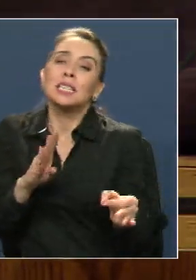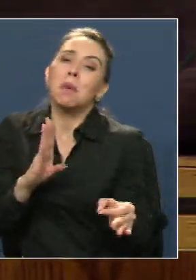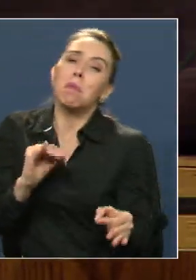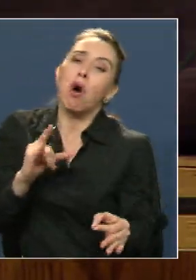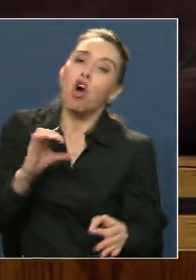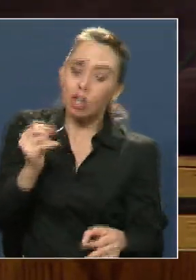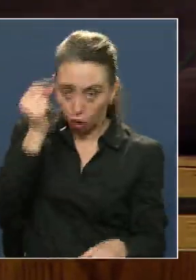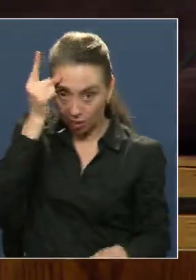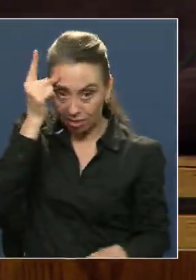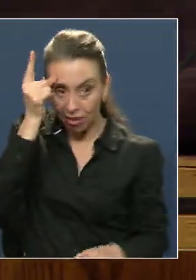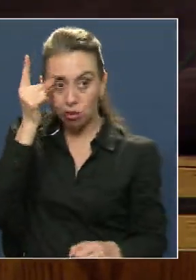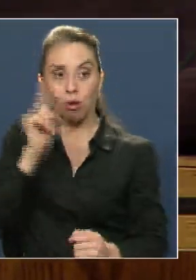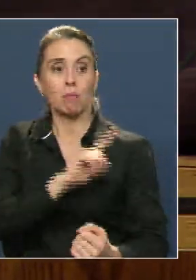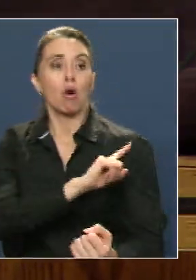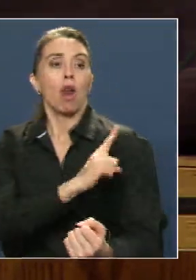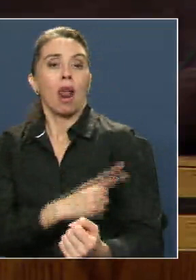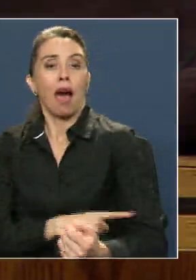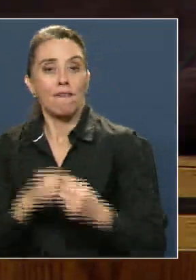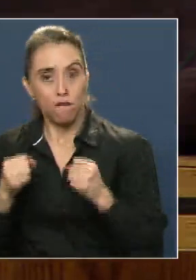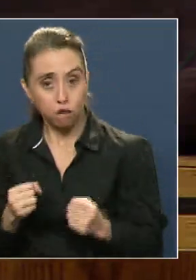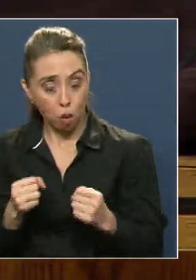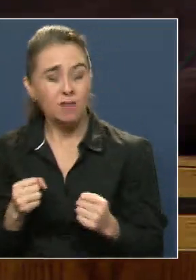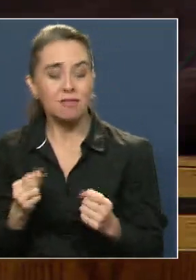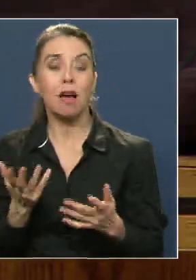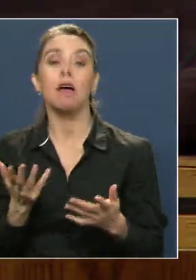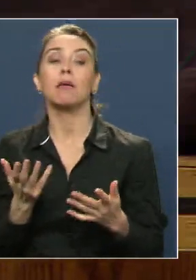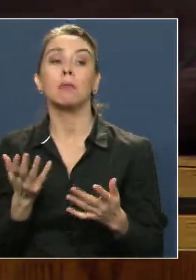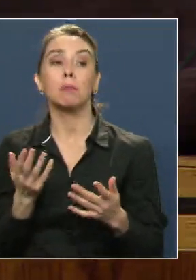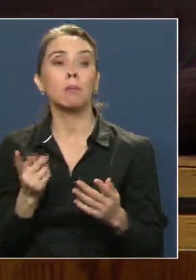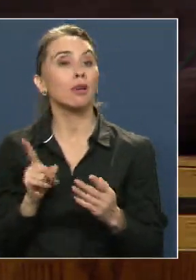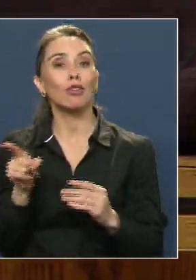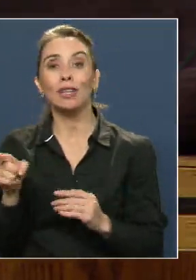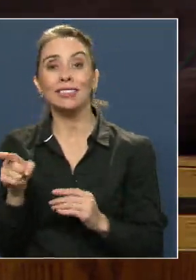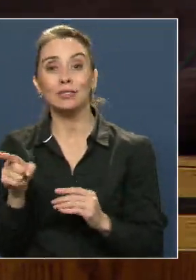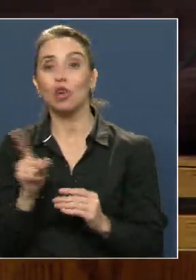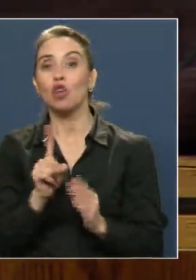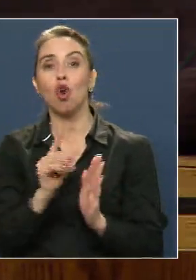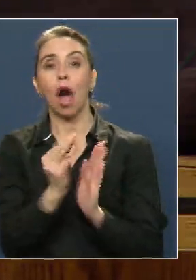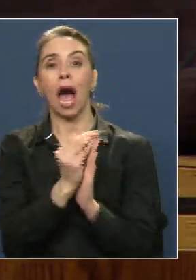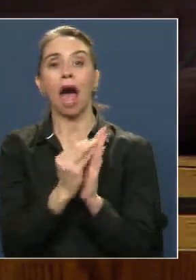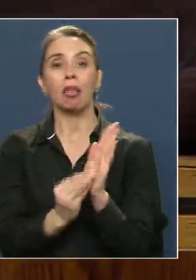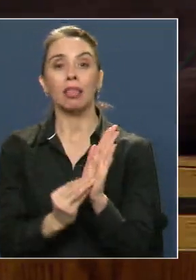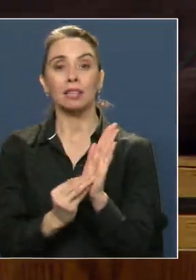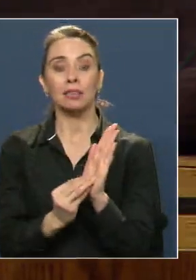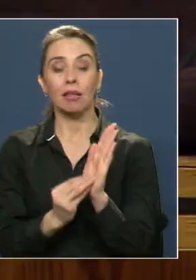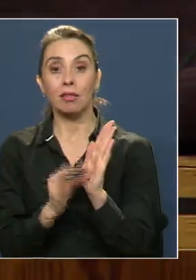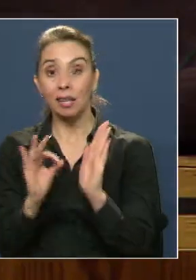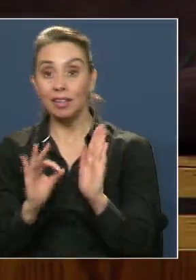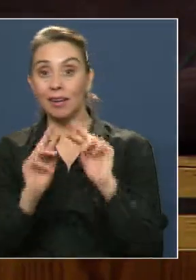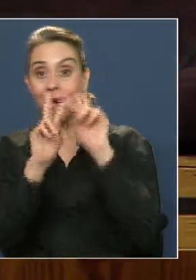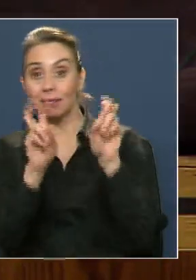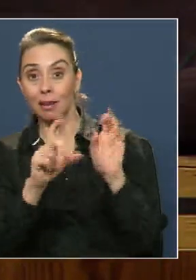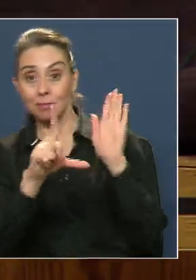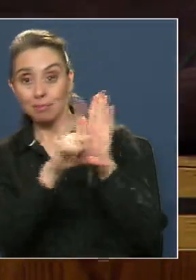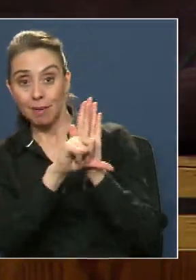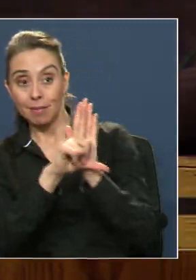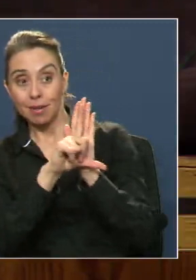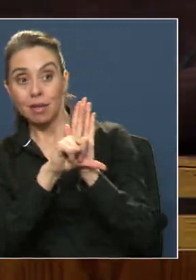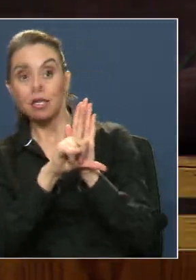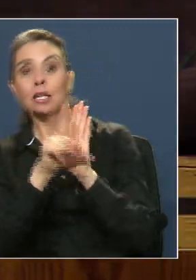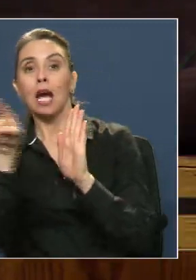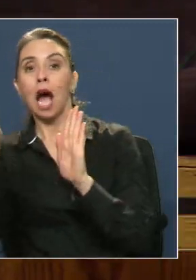La entiendo por la fuerza simbólica que tiene, pero no es un antecedente que desde un punto de vista jurídico pueda avalar